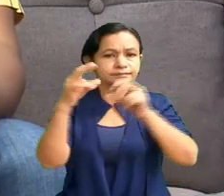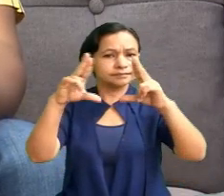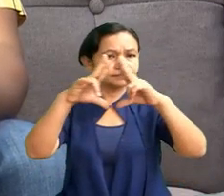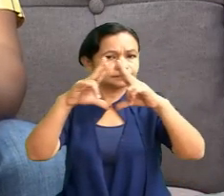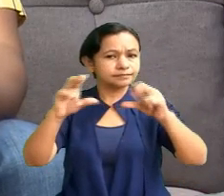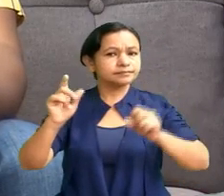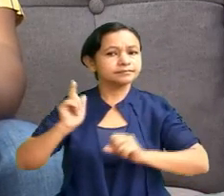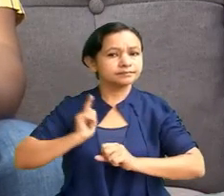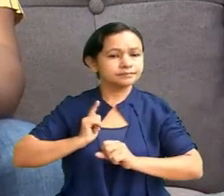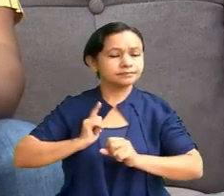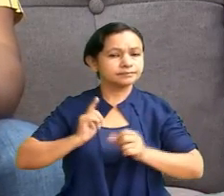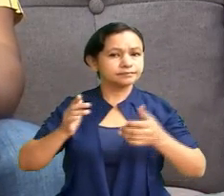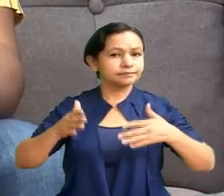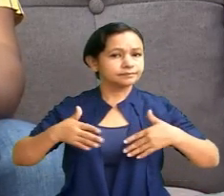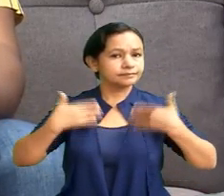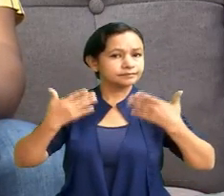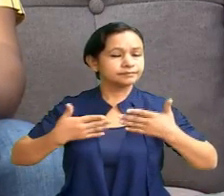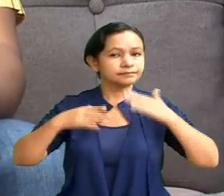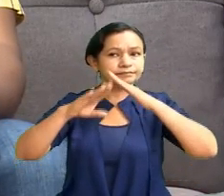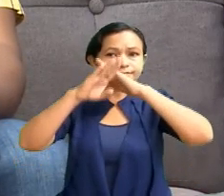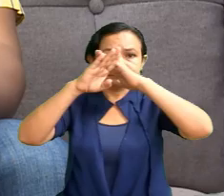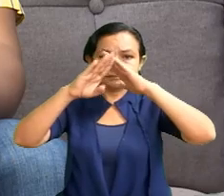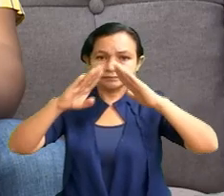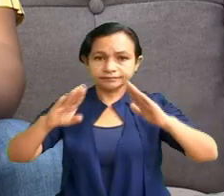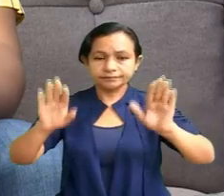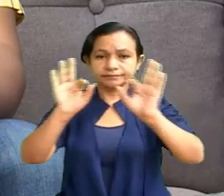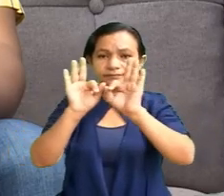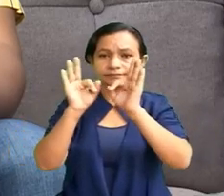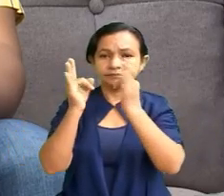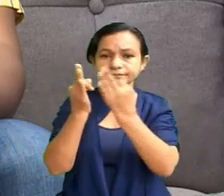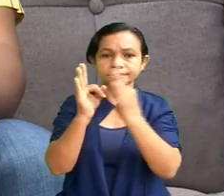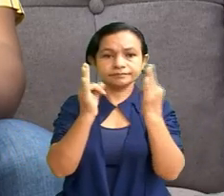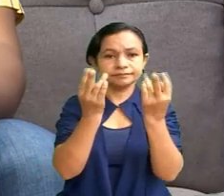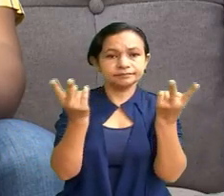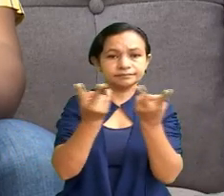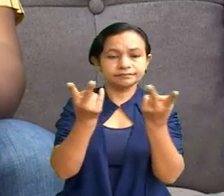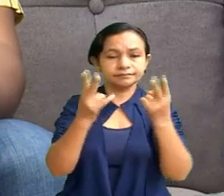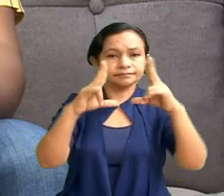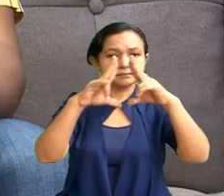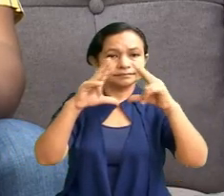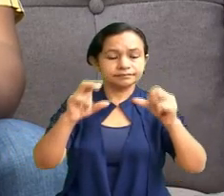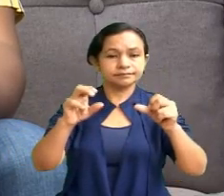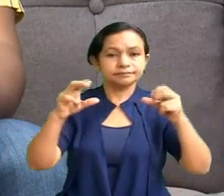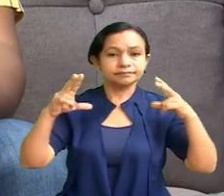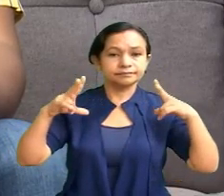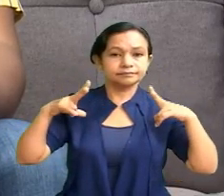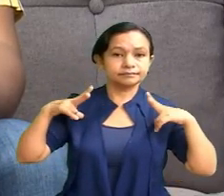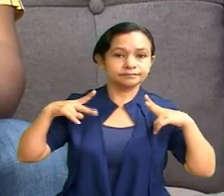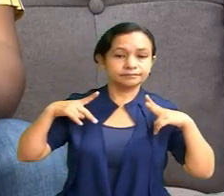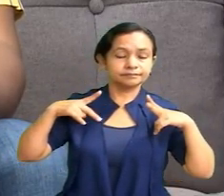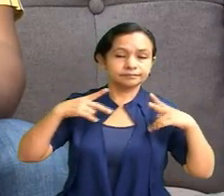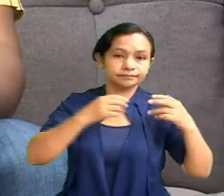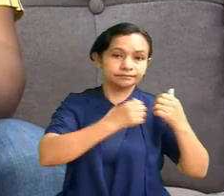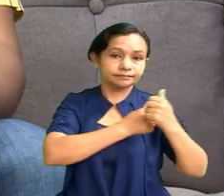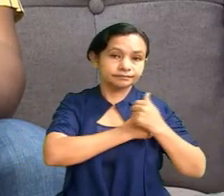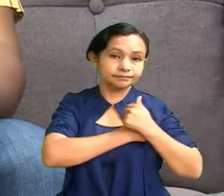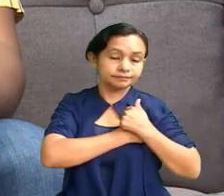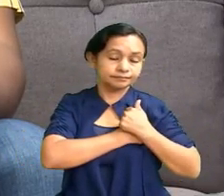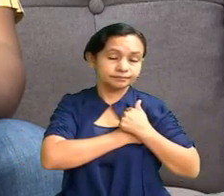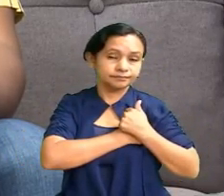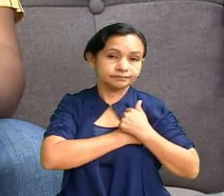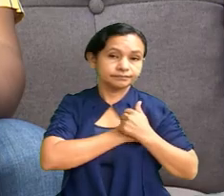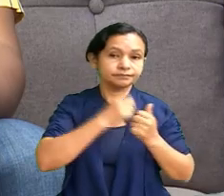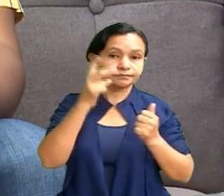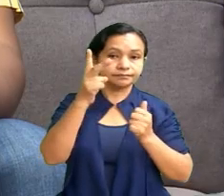garantizar la felicidad y la tranquilidad de las familias nicaragüenses durante este verano de amor 2019 pues con nosotros hemos